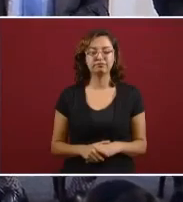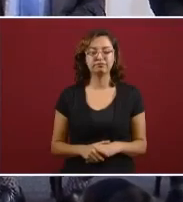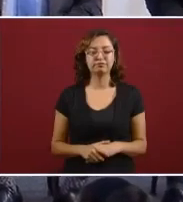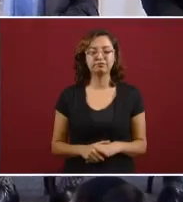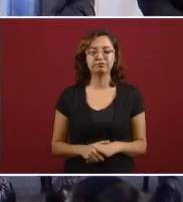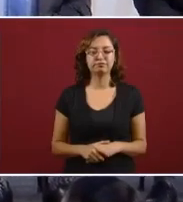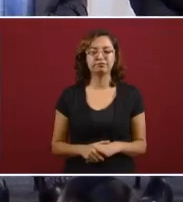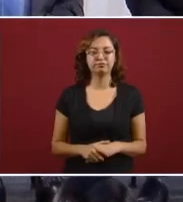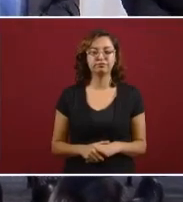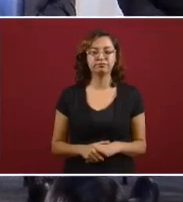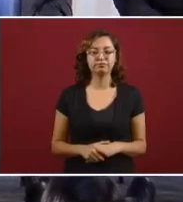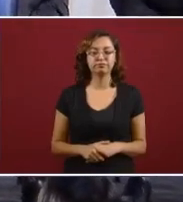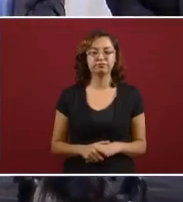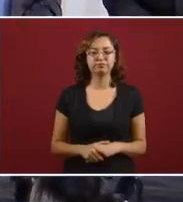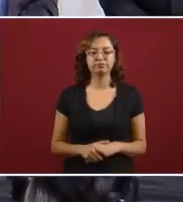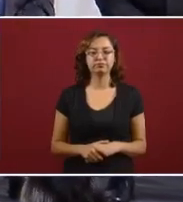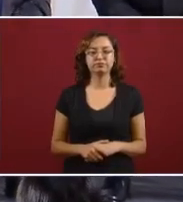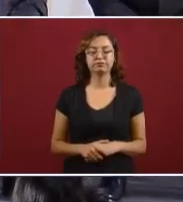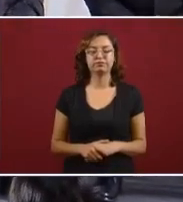vuelos